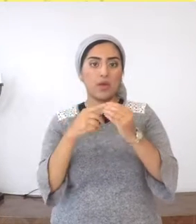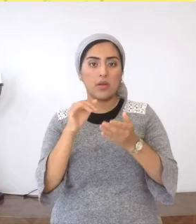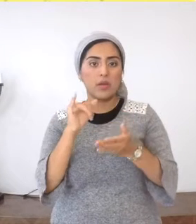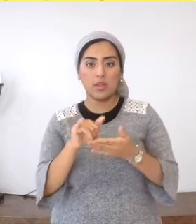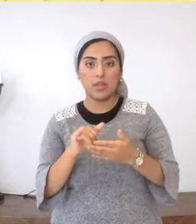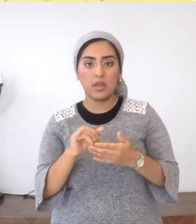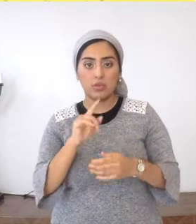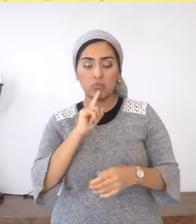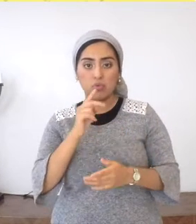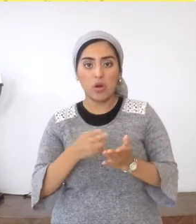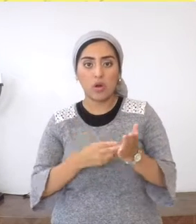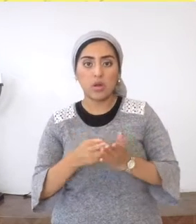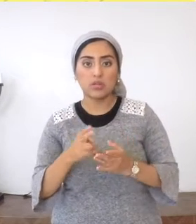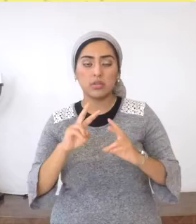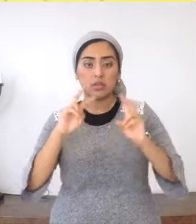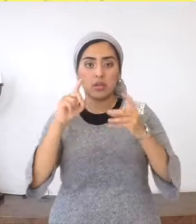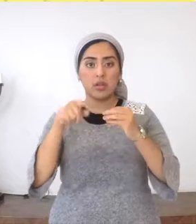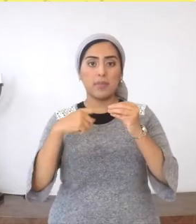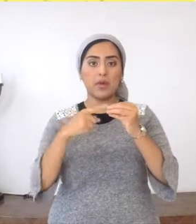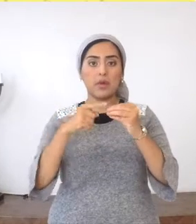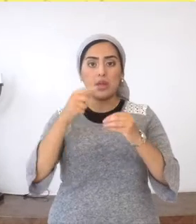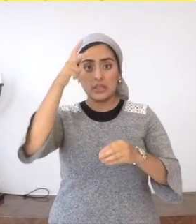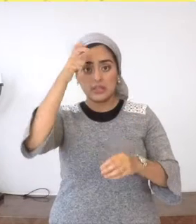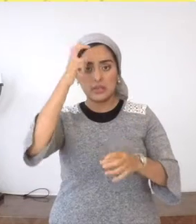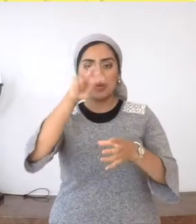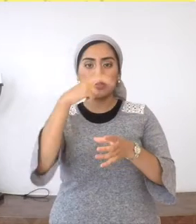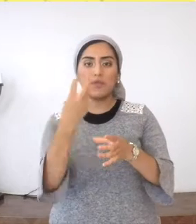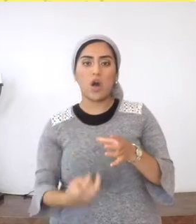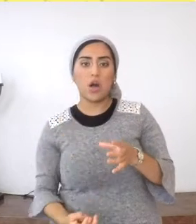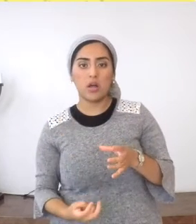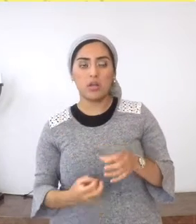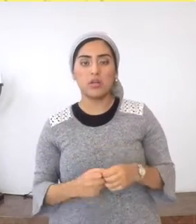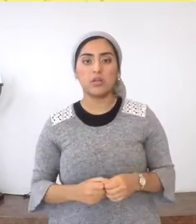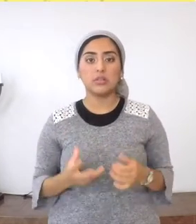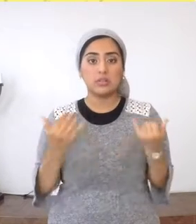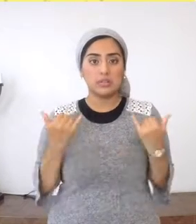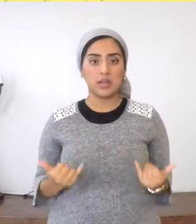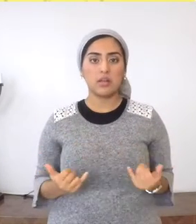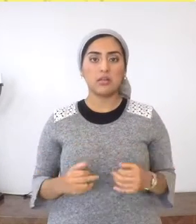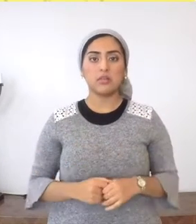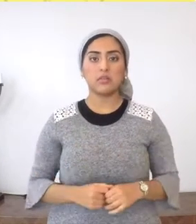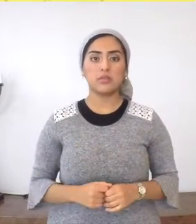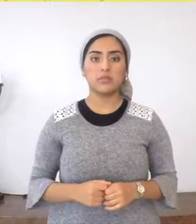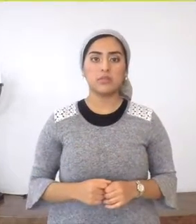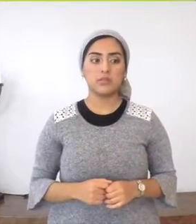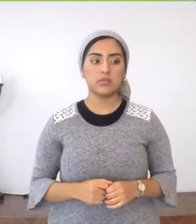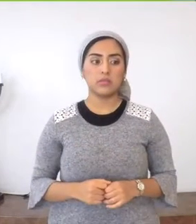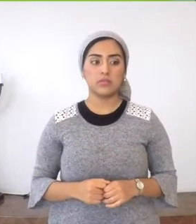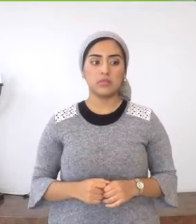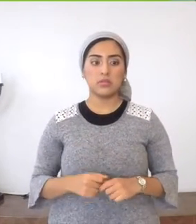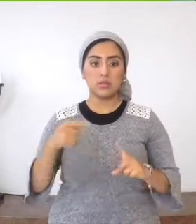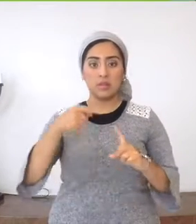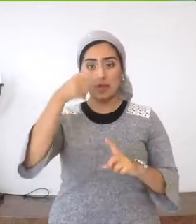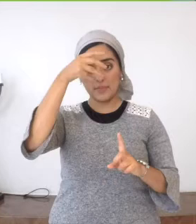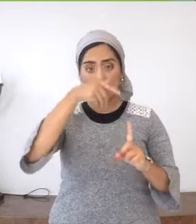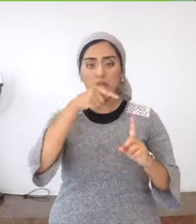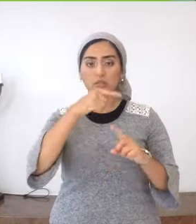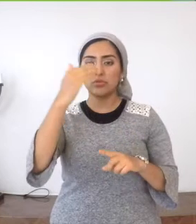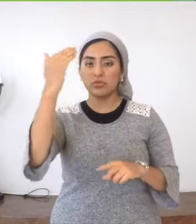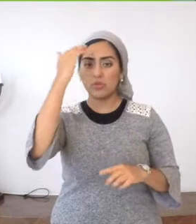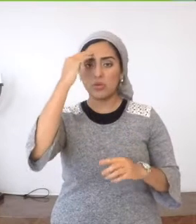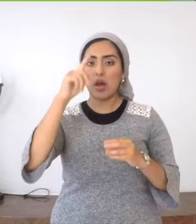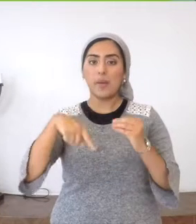El tema Sin saber De esto Desde luego Soy honesto El tema De Cain Demonios Ahora